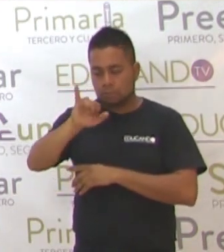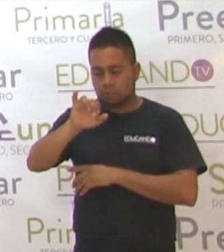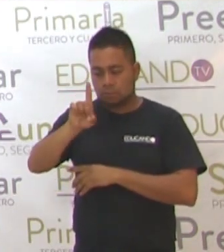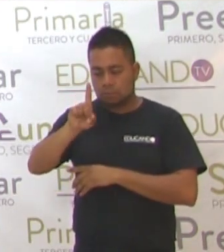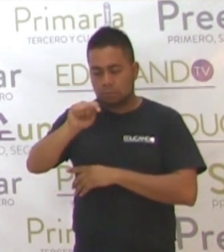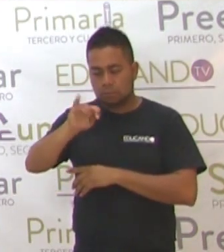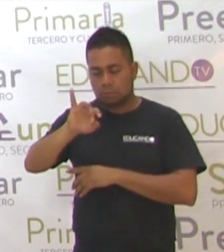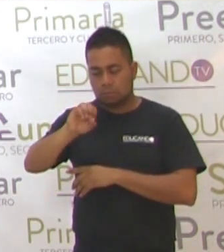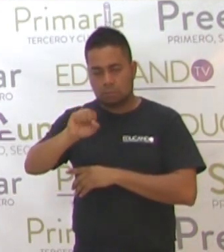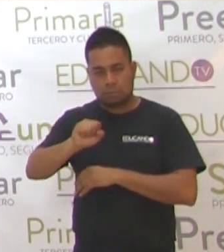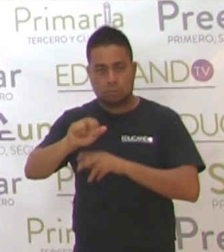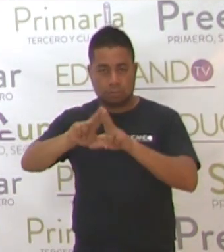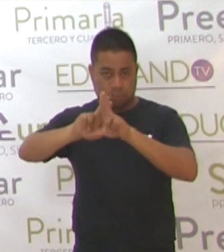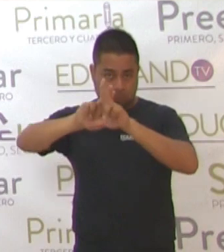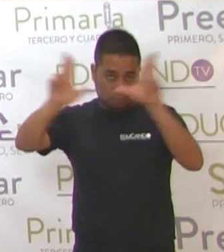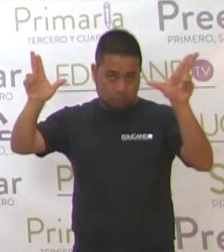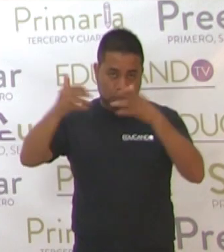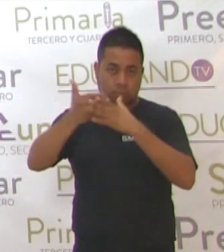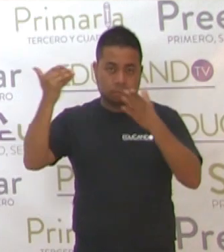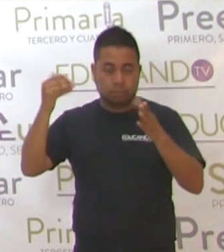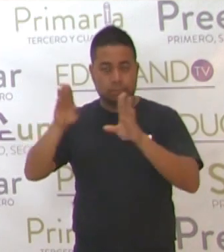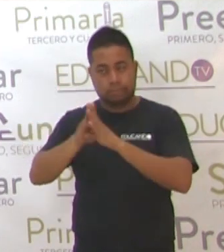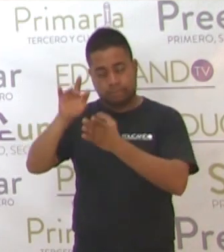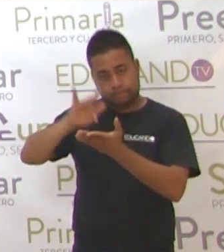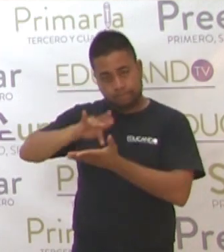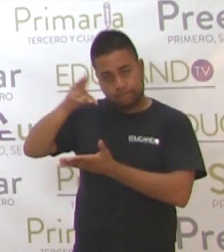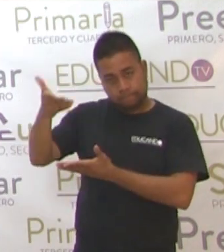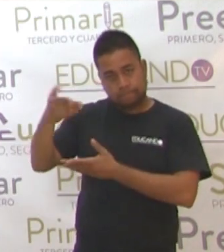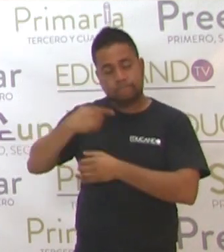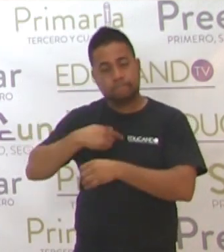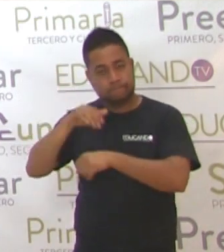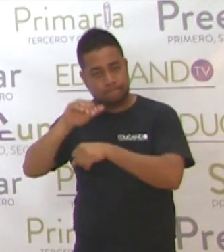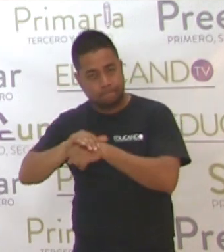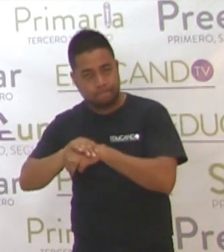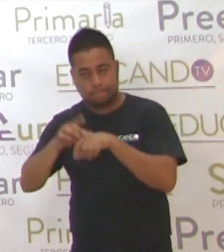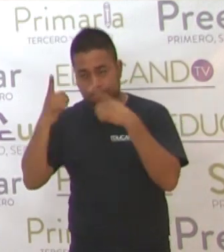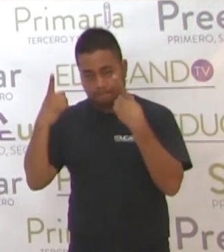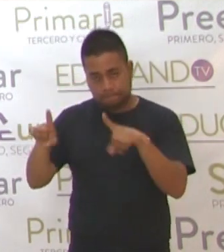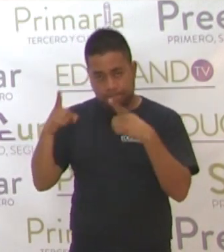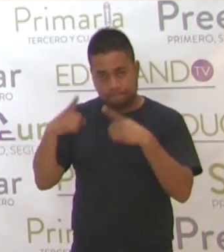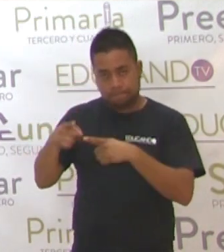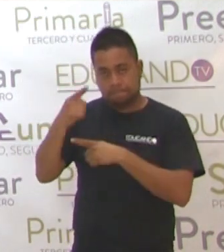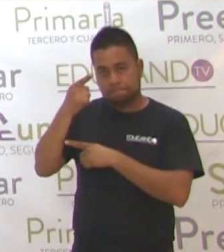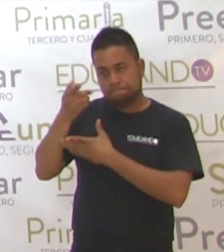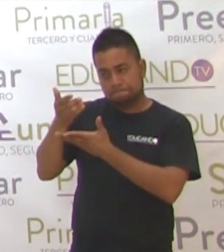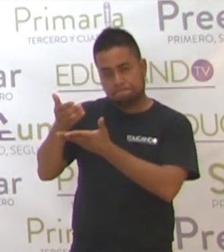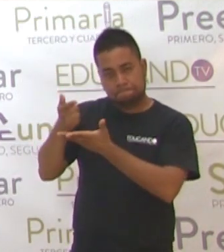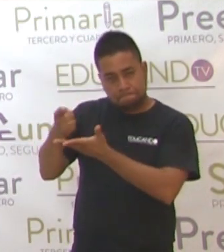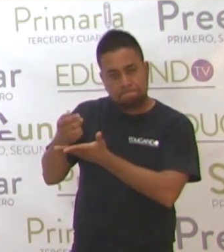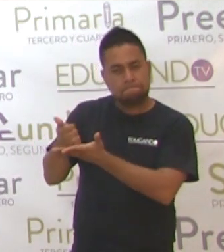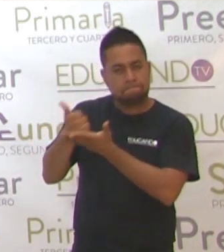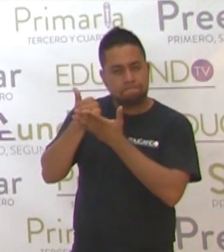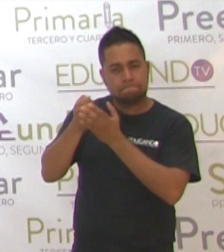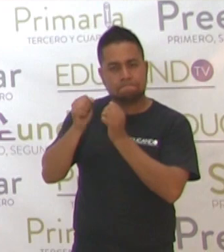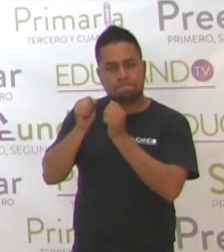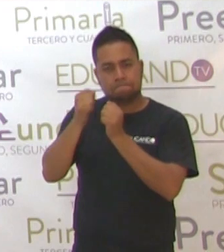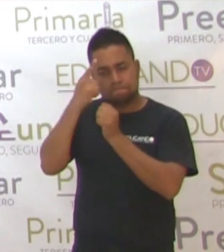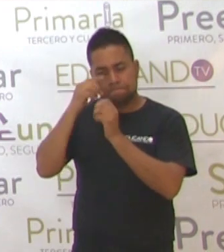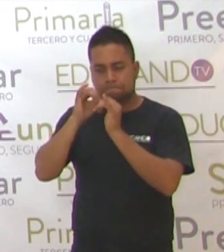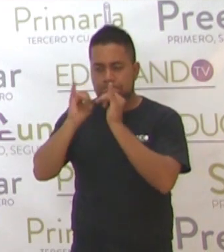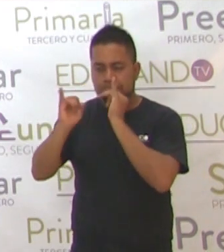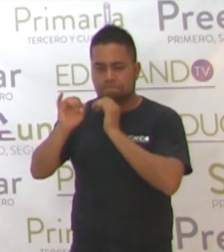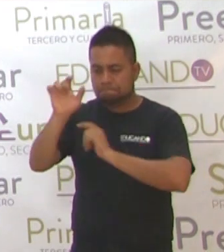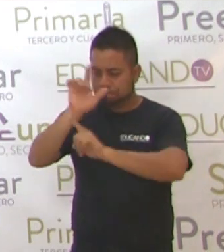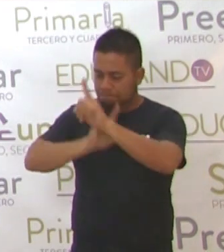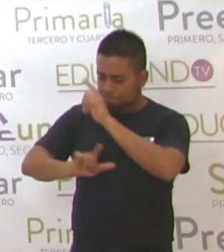niñas me despido no sin antes agradecerle a nuestro amigo david ramírez quien nos está apoyando con la interpretación